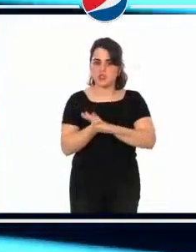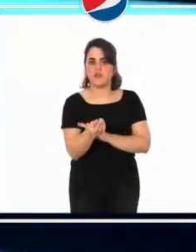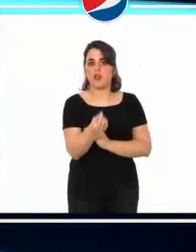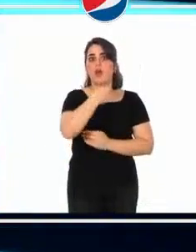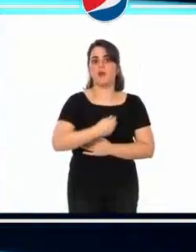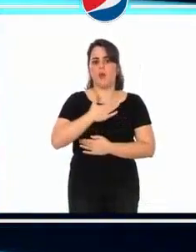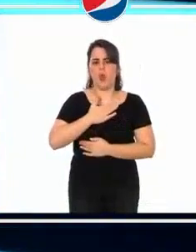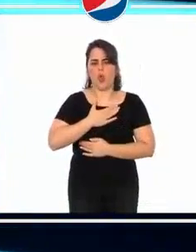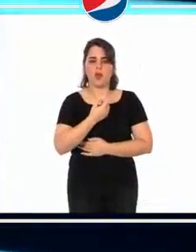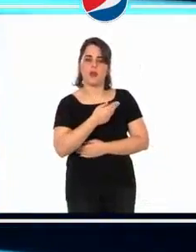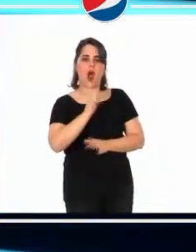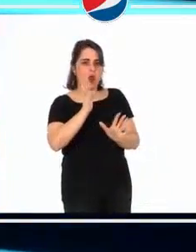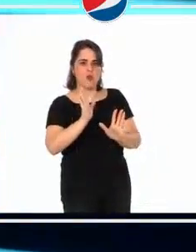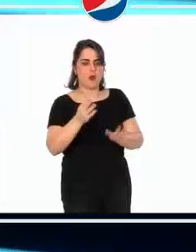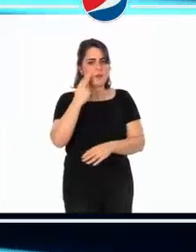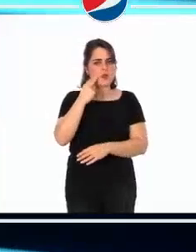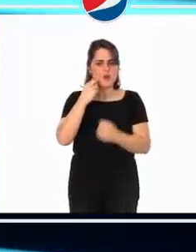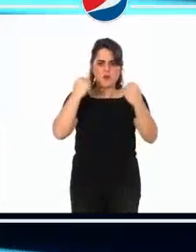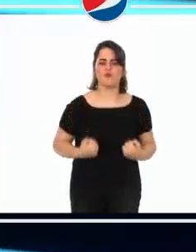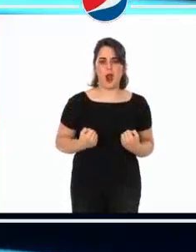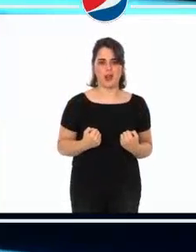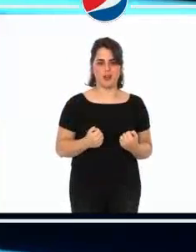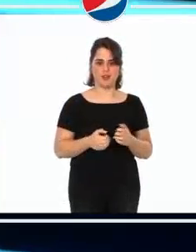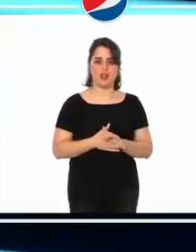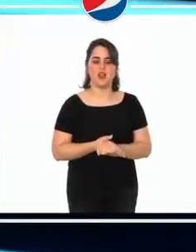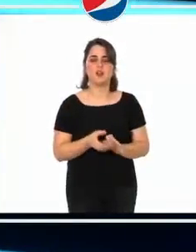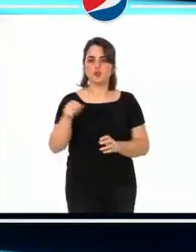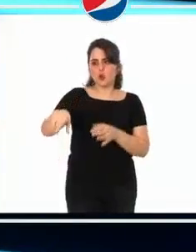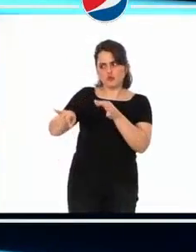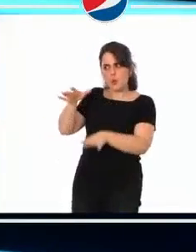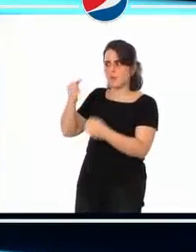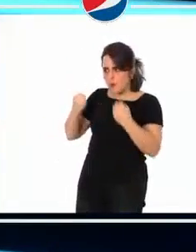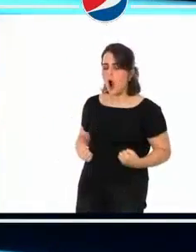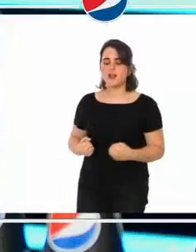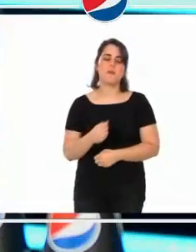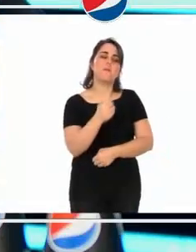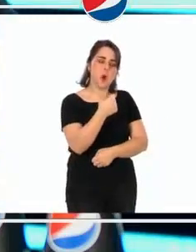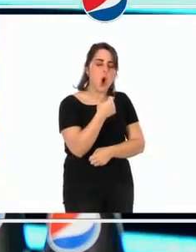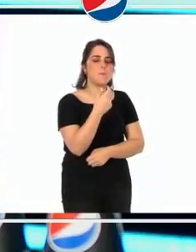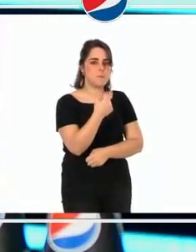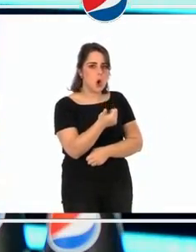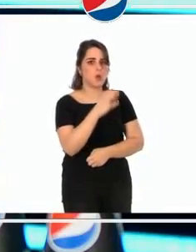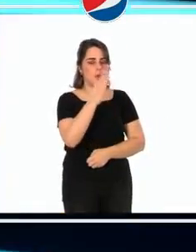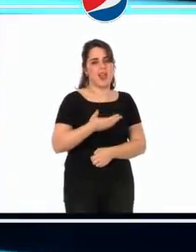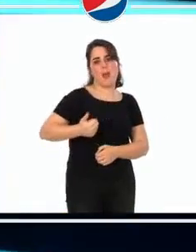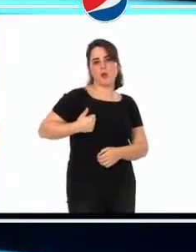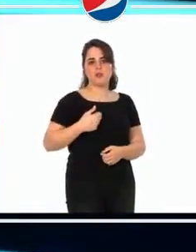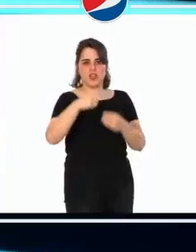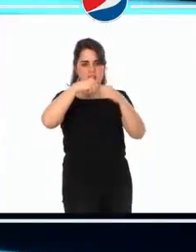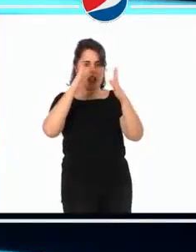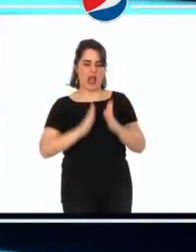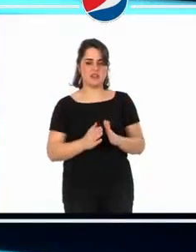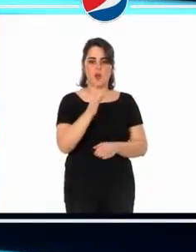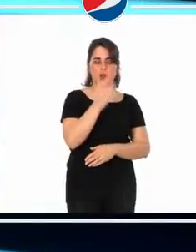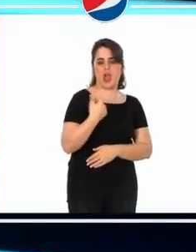que más miedo me da ahora mismo. Pero es que, muy cuidado. Supersticiosa, ¿eh? Hostia, un poco, o sea, ya voy a aprovechar para decir en casa, porque ayer estuve